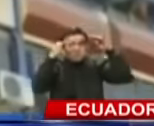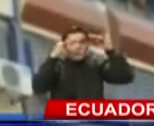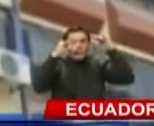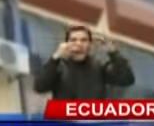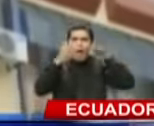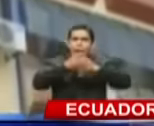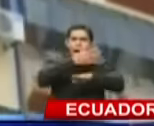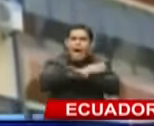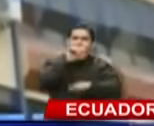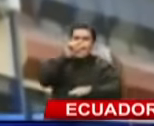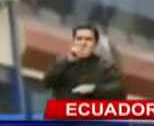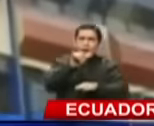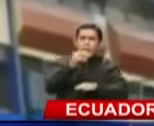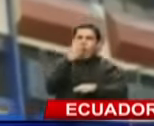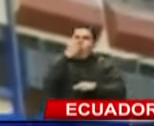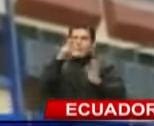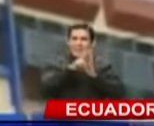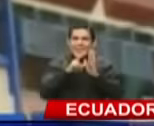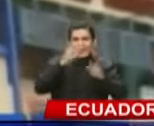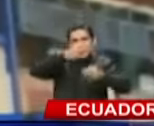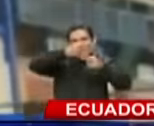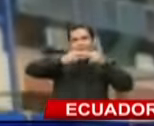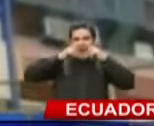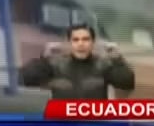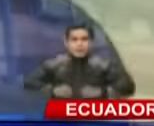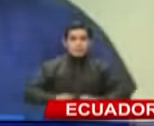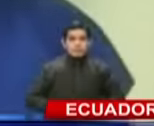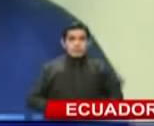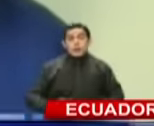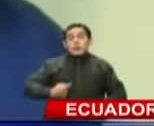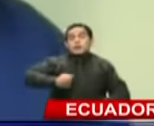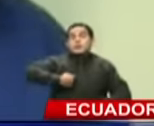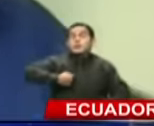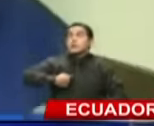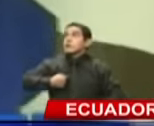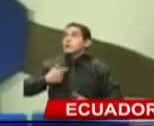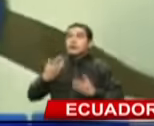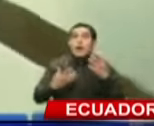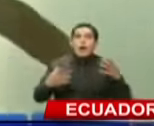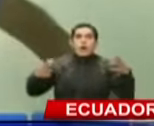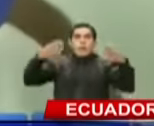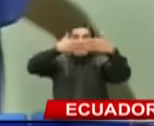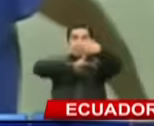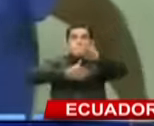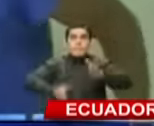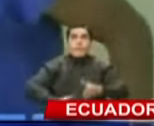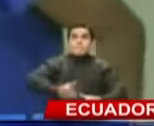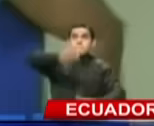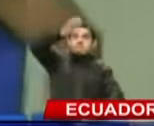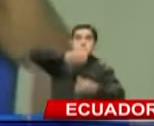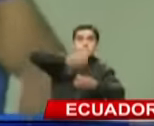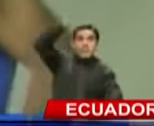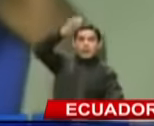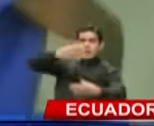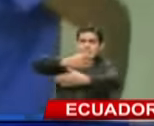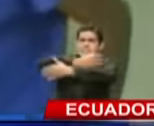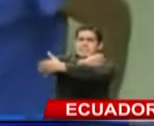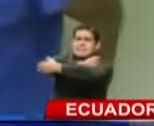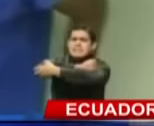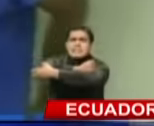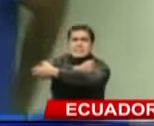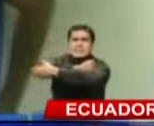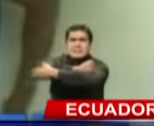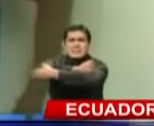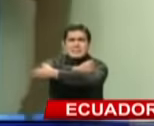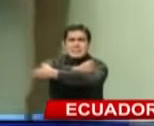vino abajo durante el terremoto en Puerto Viejo. Me sostuve de una columna, de una columna, las que